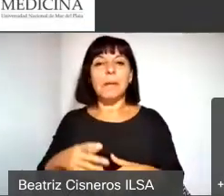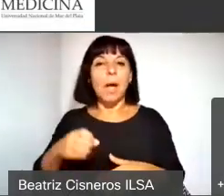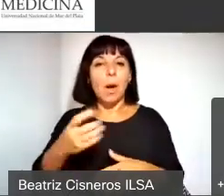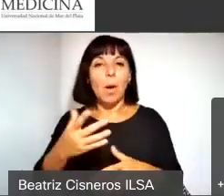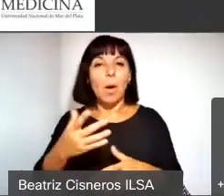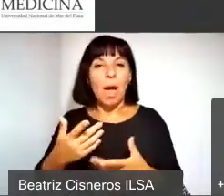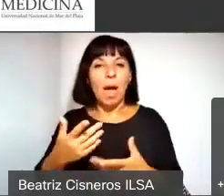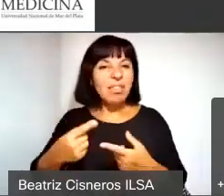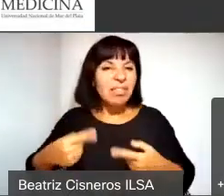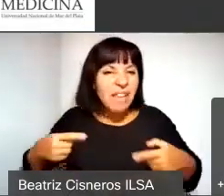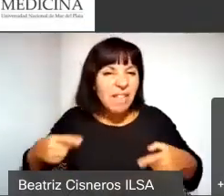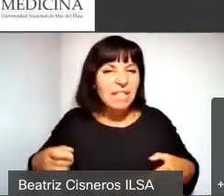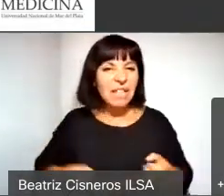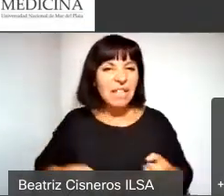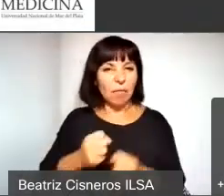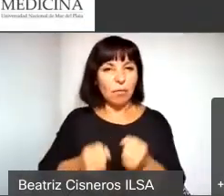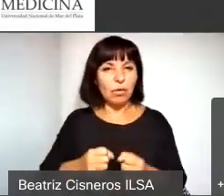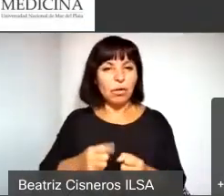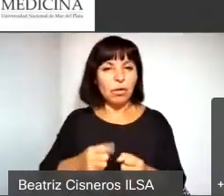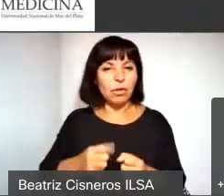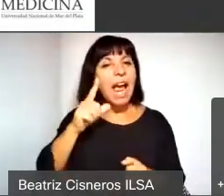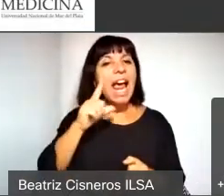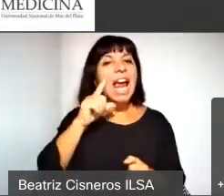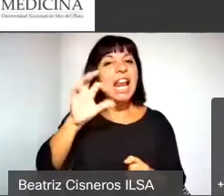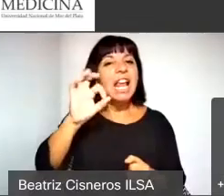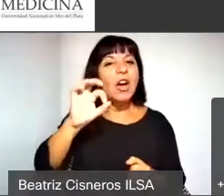diversas las funciones que desempeña ese glicocálix.